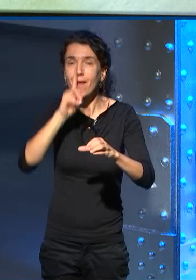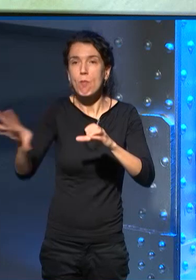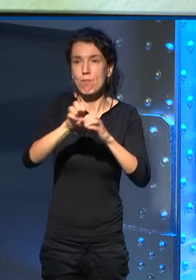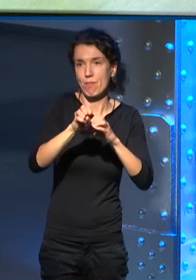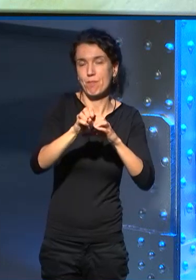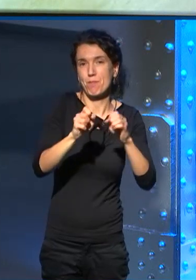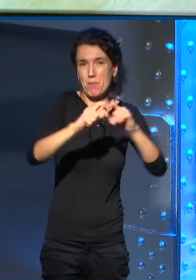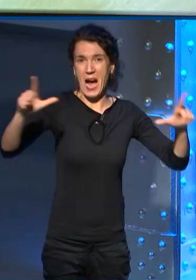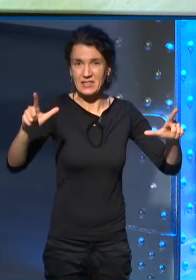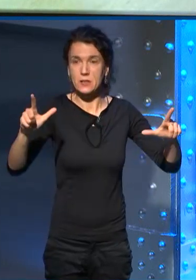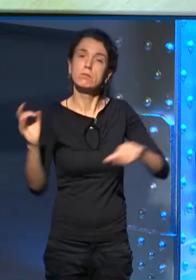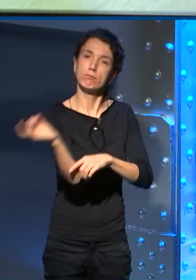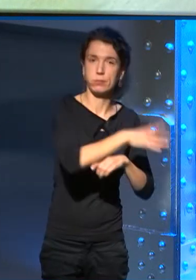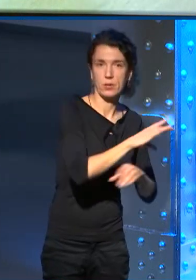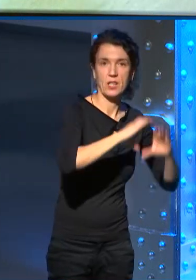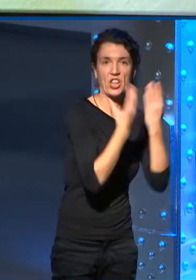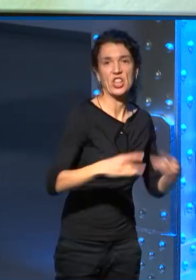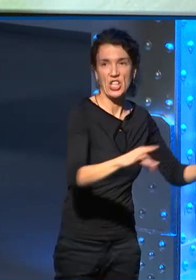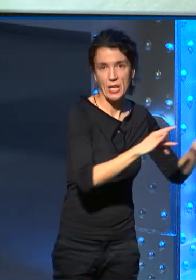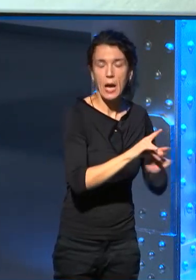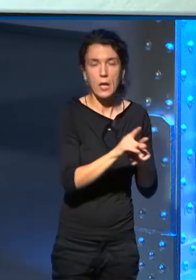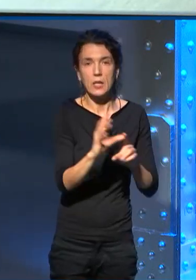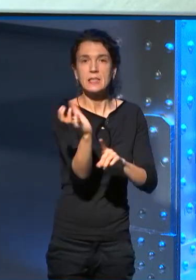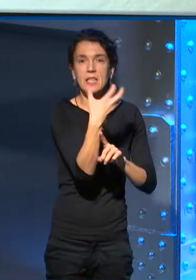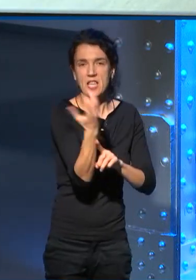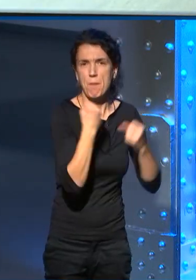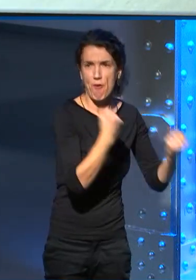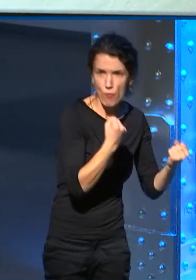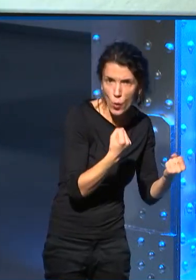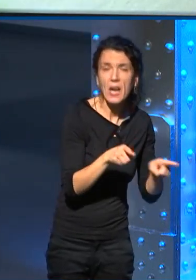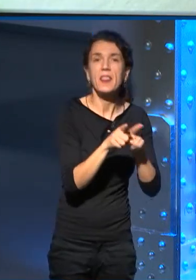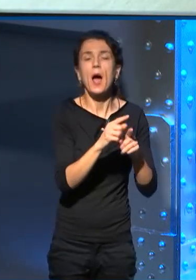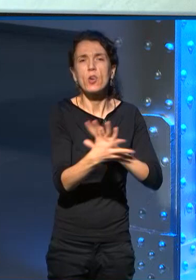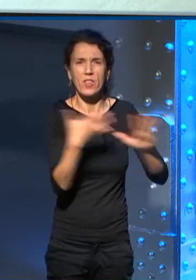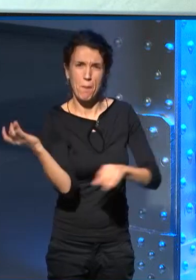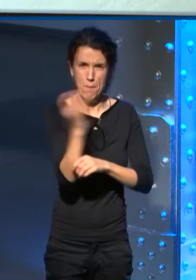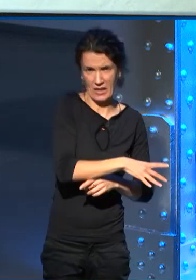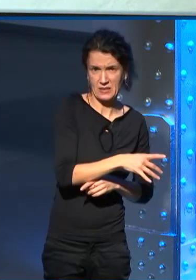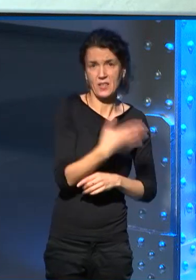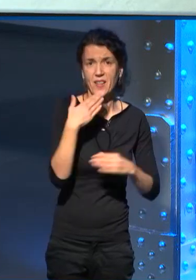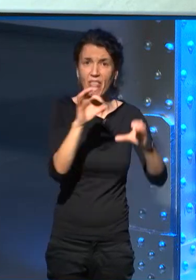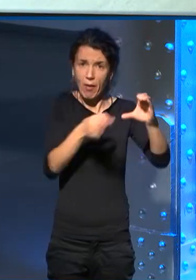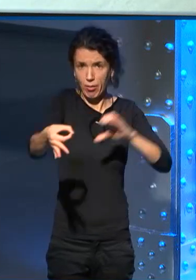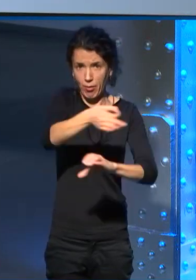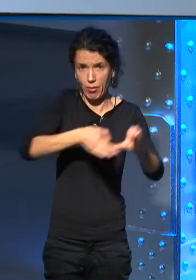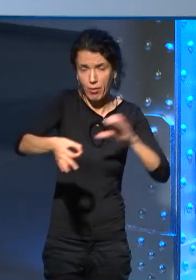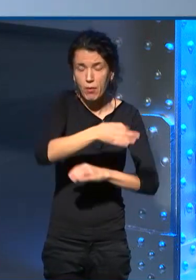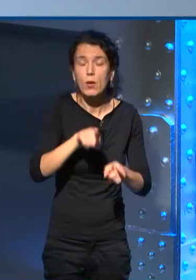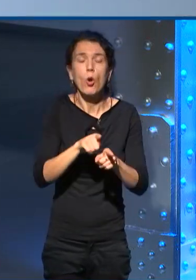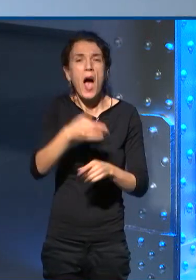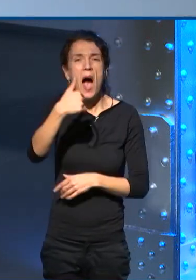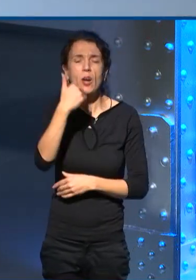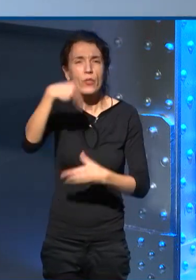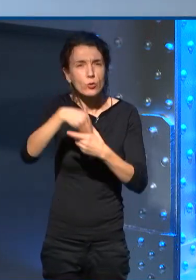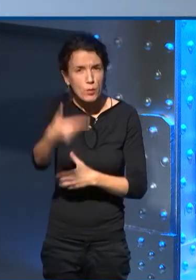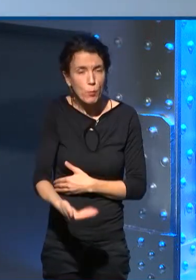y nos la manda a la Tierra. Y entonces recibimos una señal mucho más fuerte y podemos trabajar a mucha mayor velocidad. Aquí hay un aspecto importante,